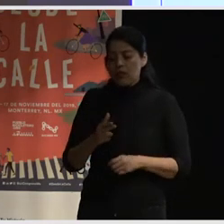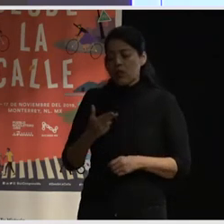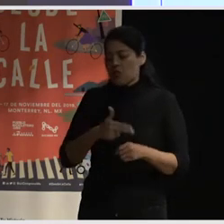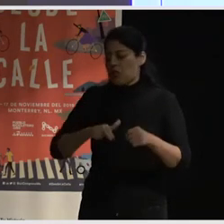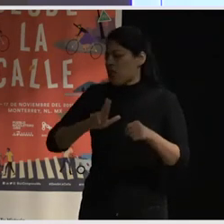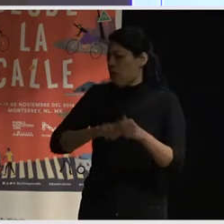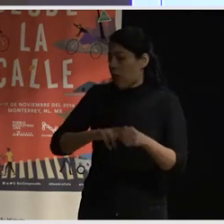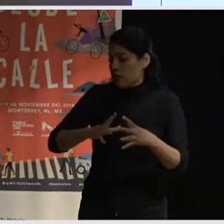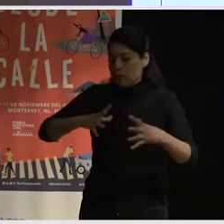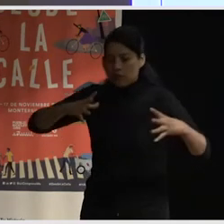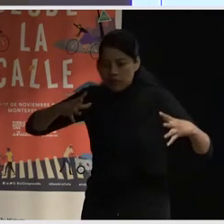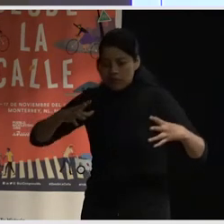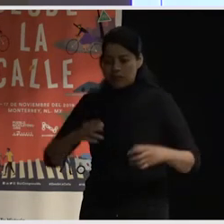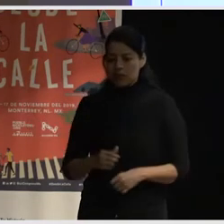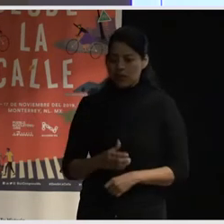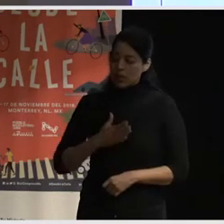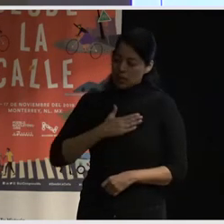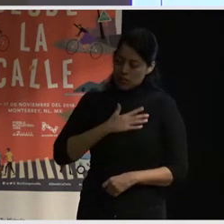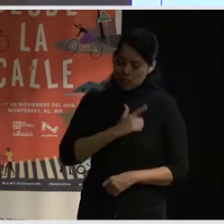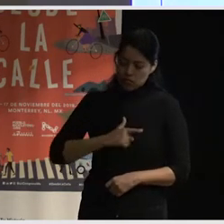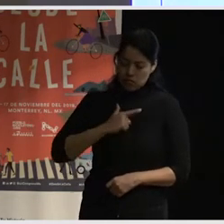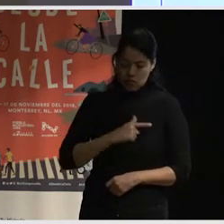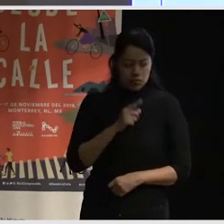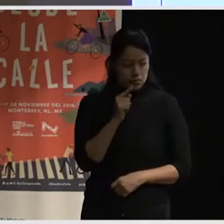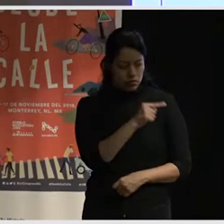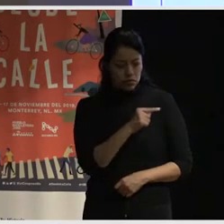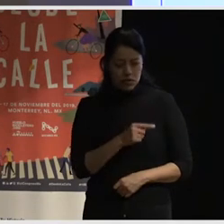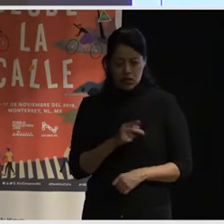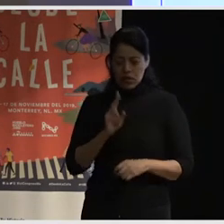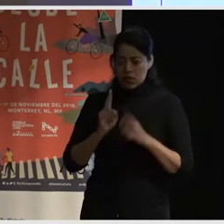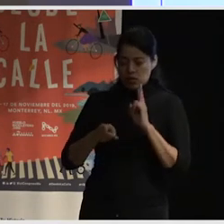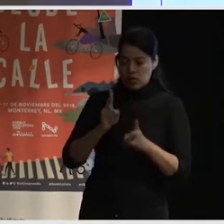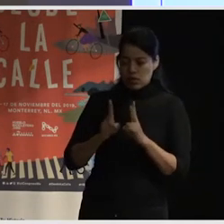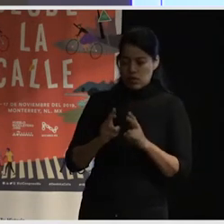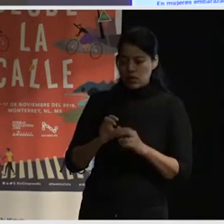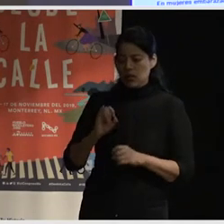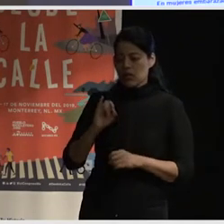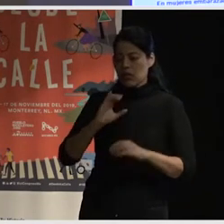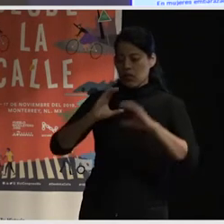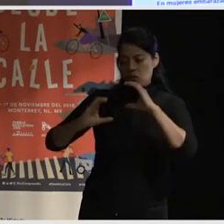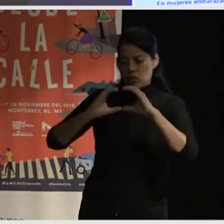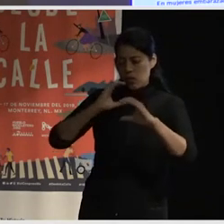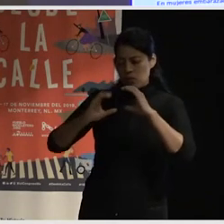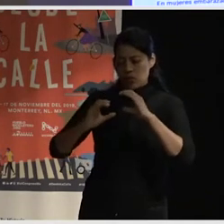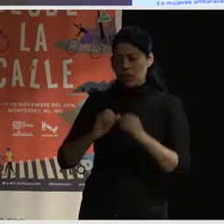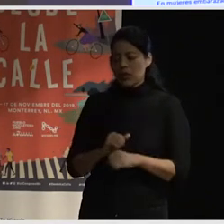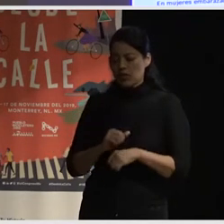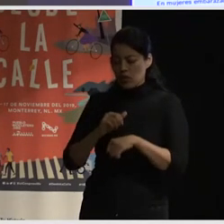estamos hablando y me gustó mucho que hablaron hablaste de los de los índices de comunicación de la calidad del aire